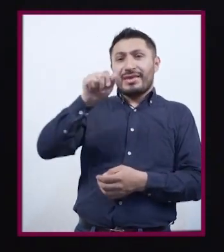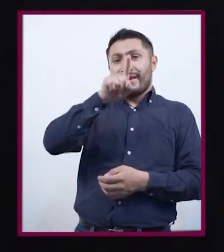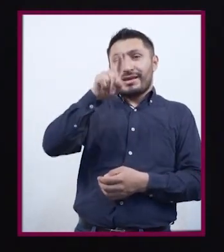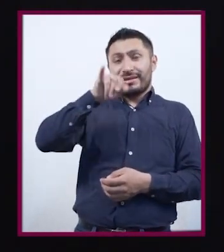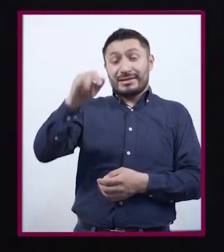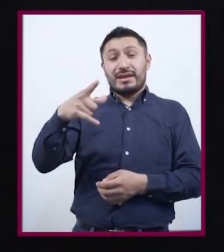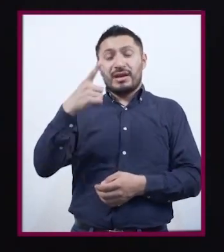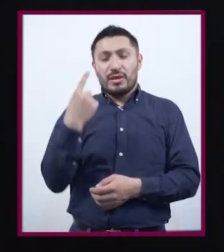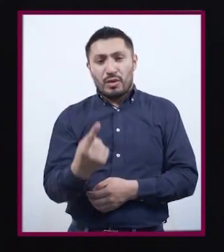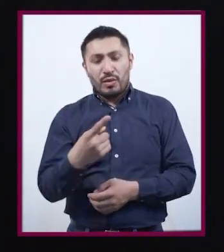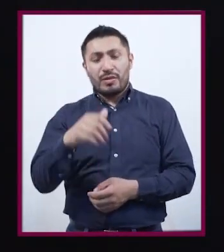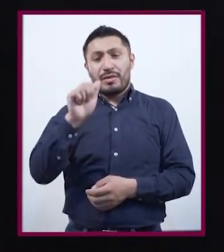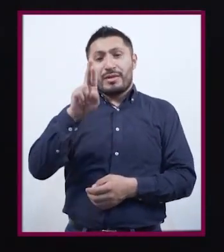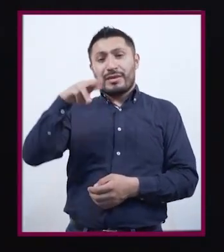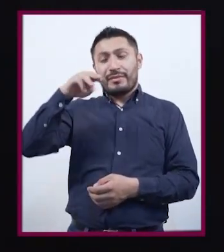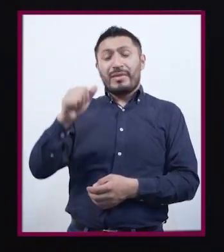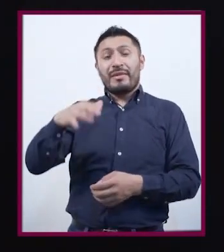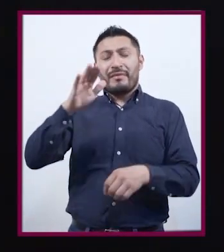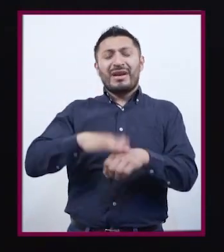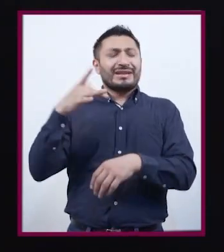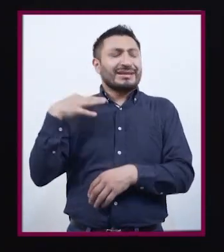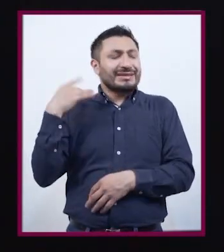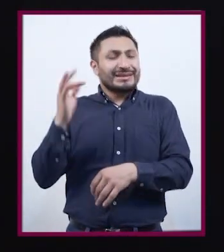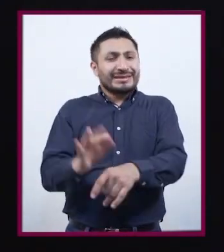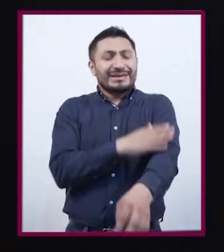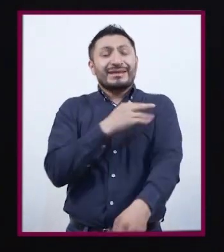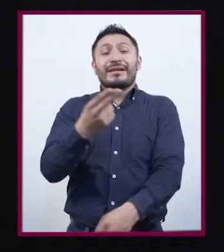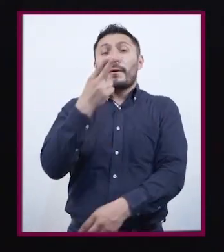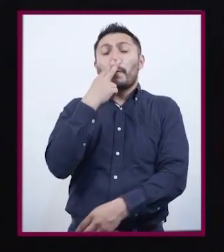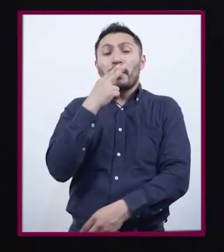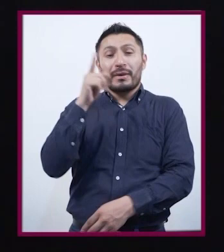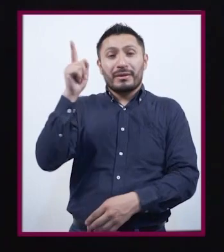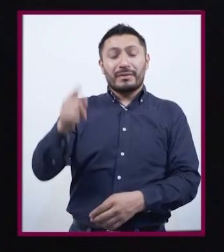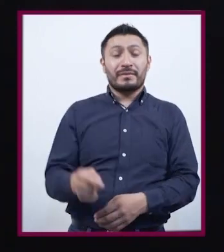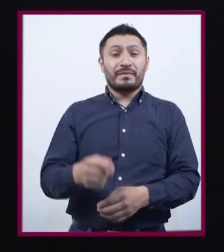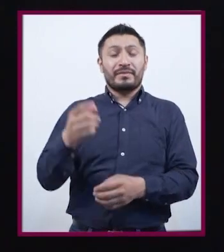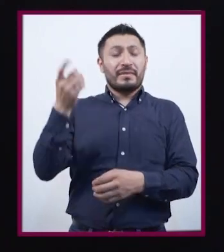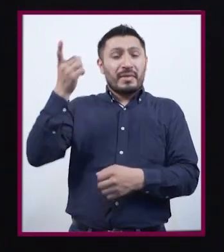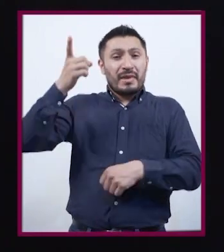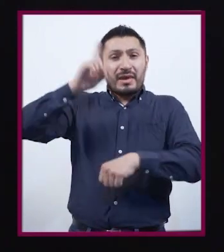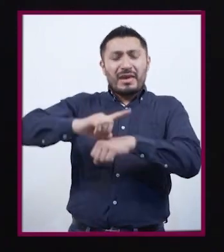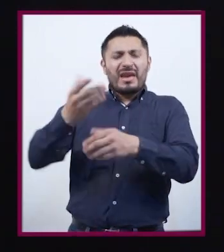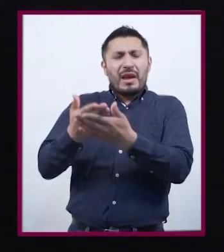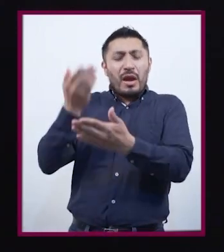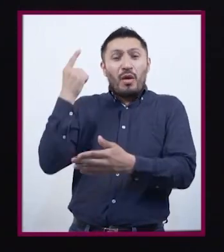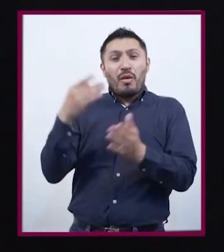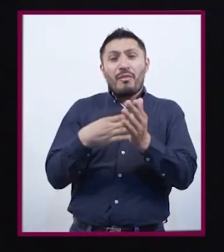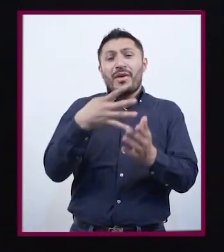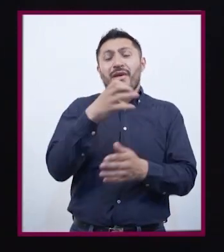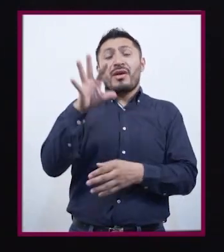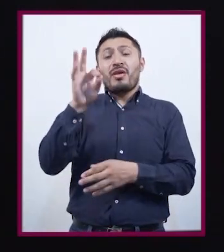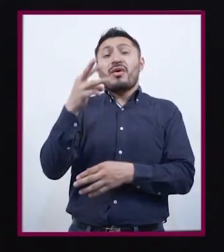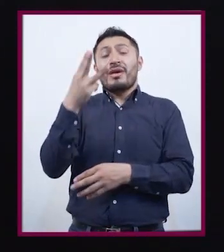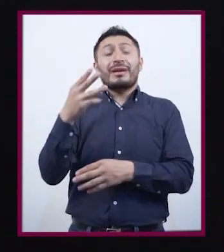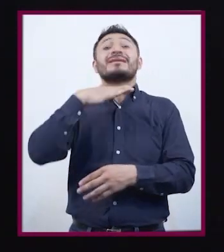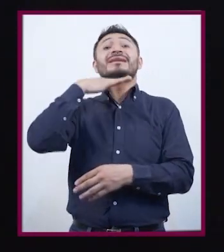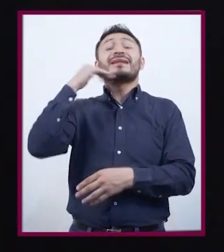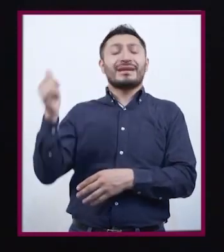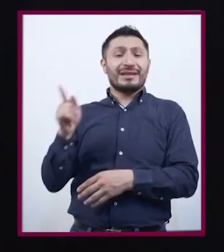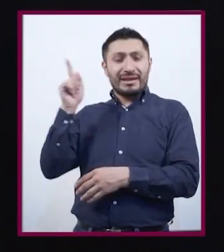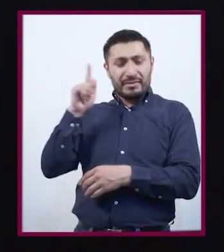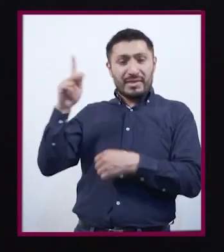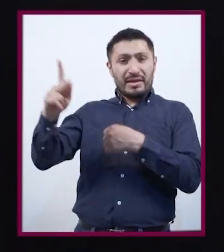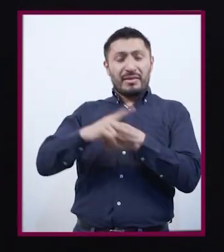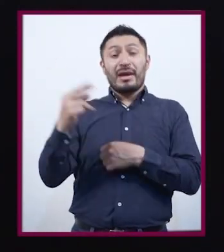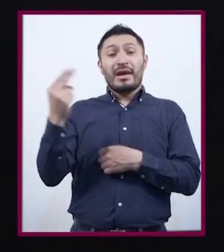los nazis una de las armas que más entusiasmaron a Adolf Hitler en aquellos primeros días de 1943,